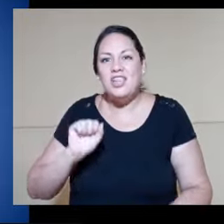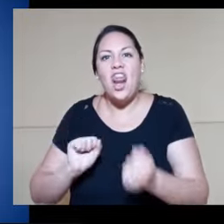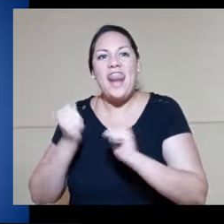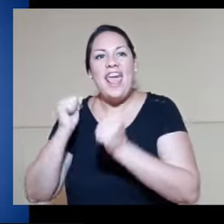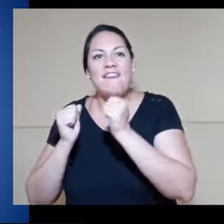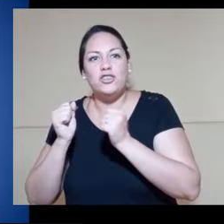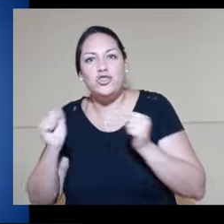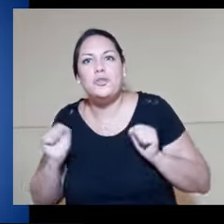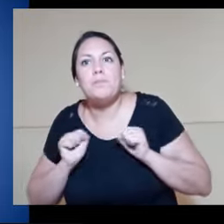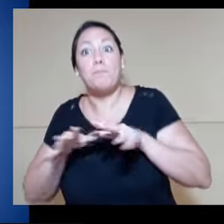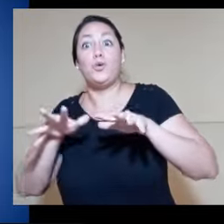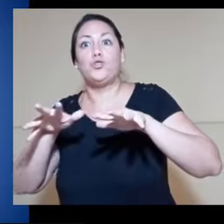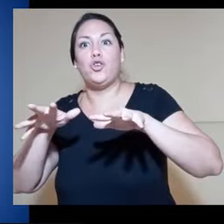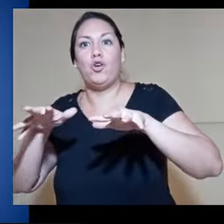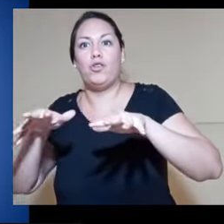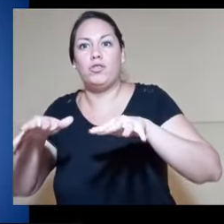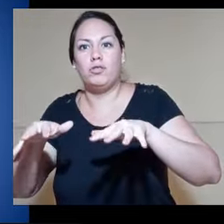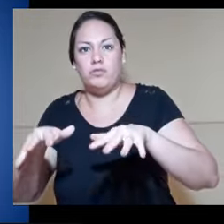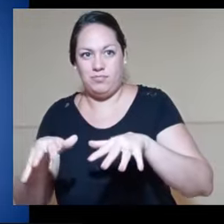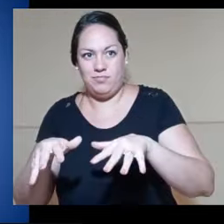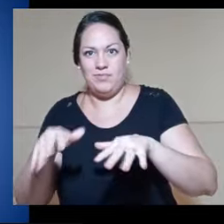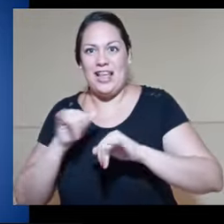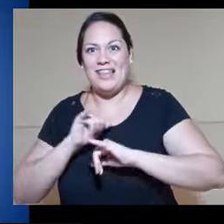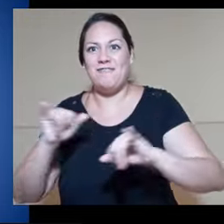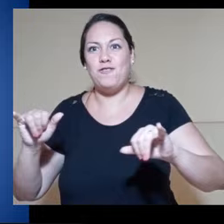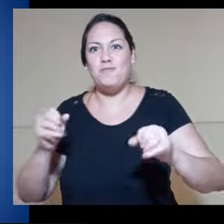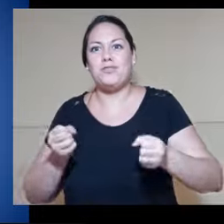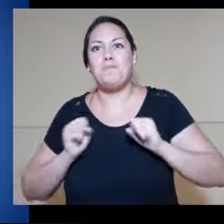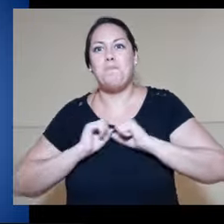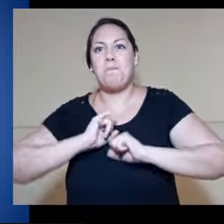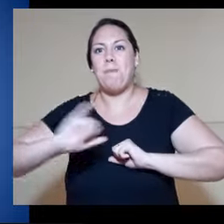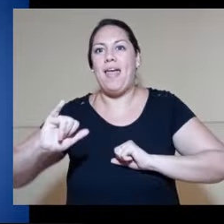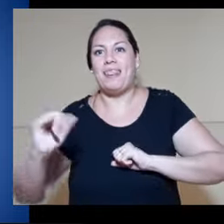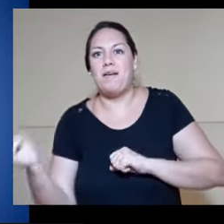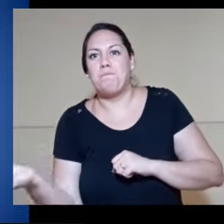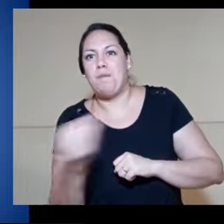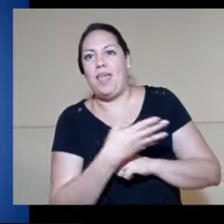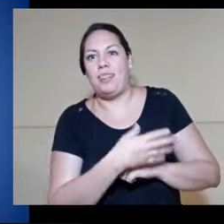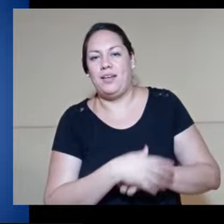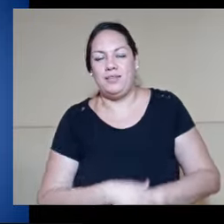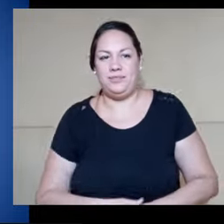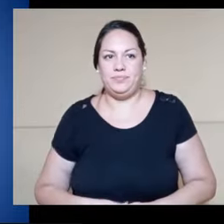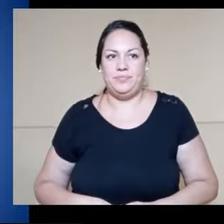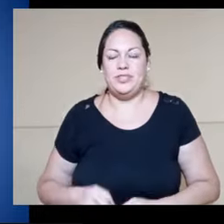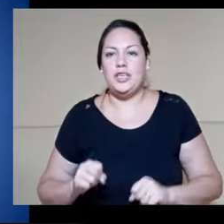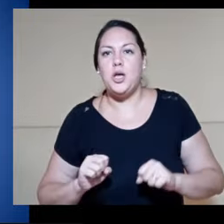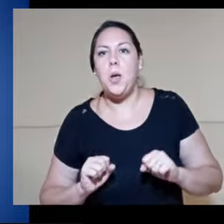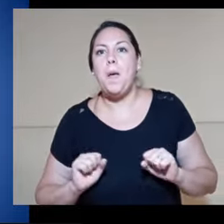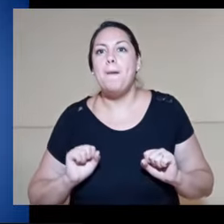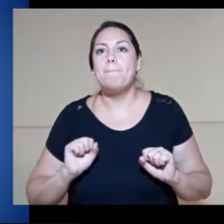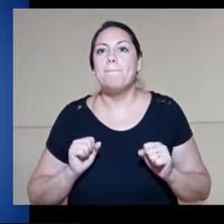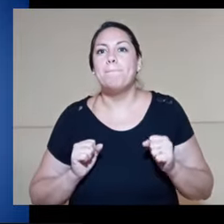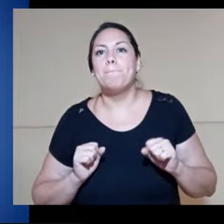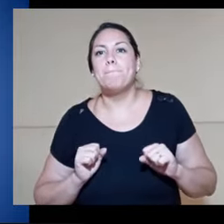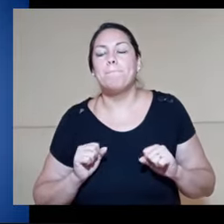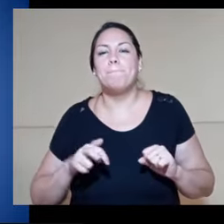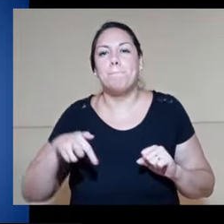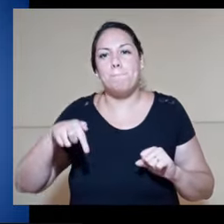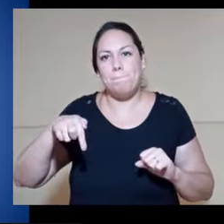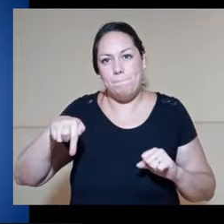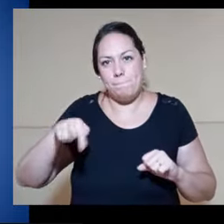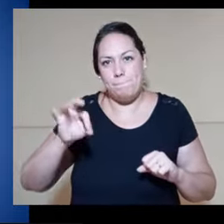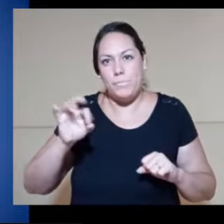Este potencial de acción es el impulso nervioso, es el que permite que se conduzca la información por la célula. Si no hay potencial